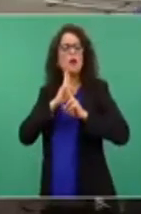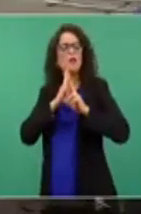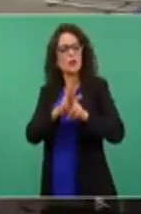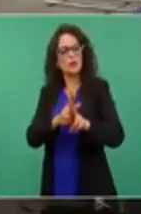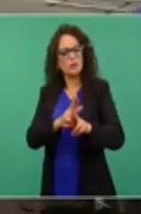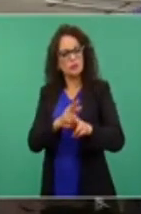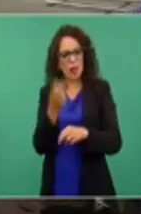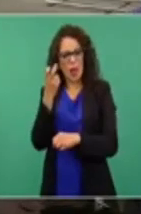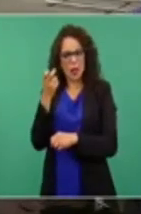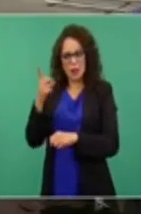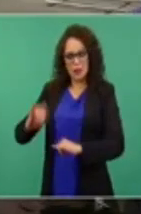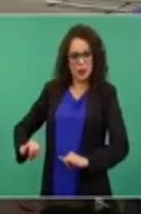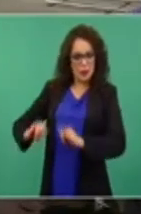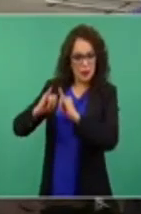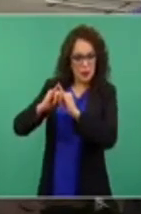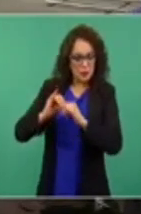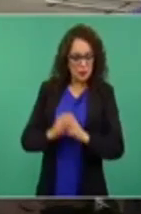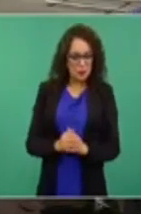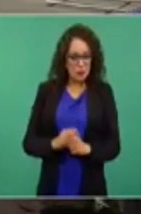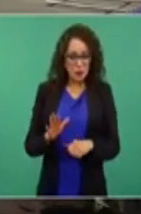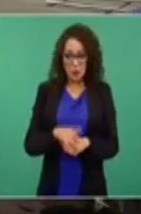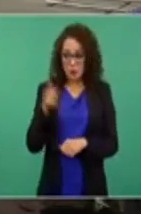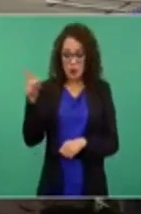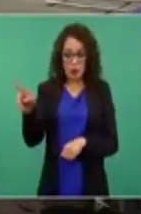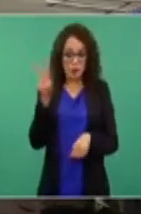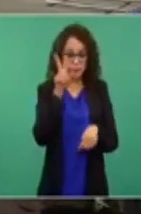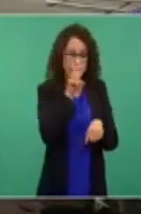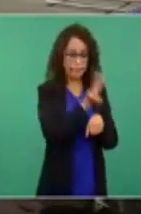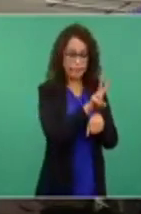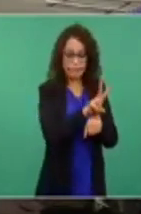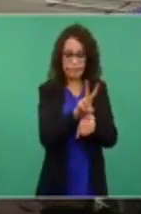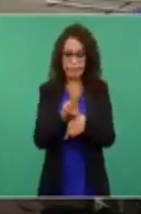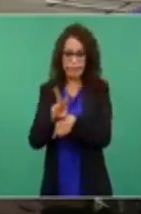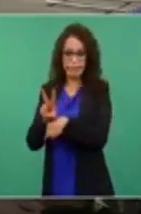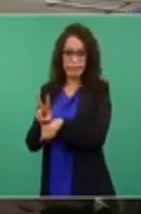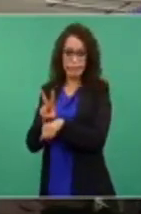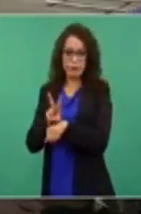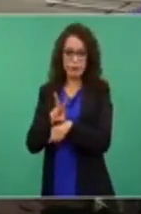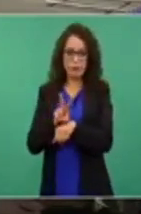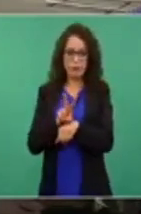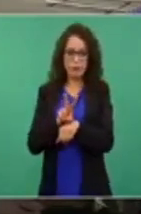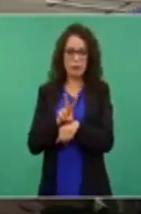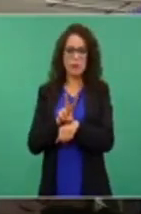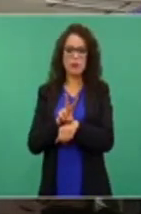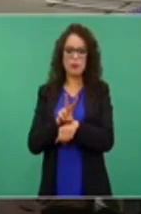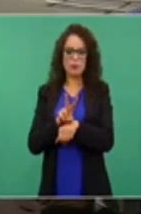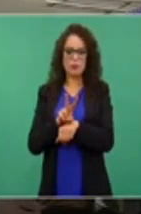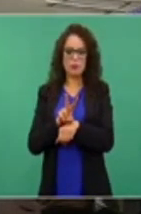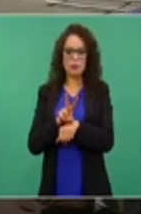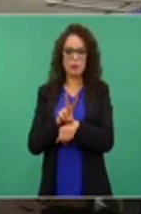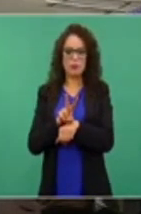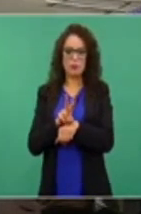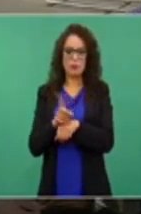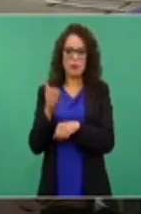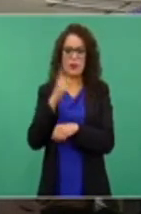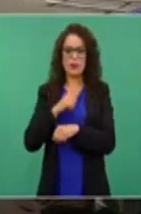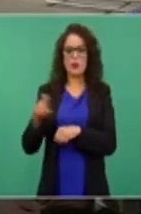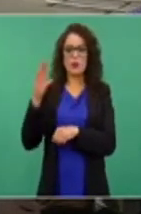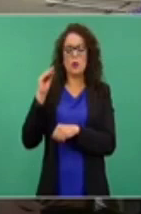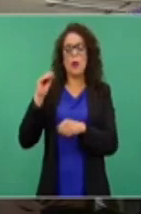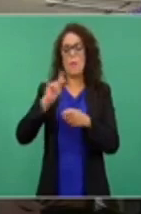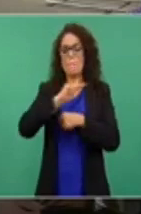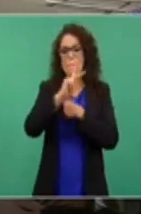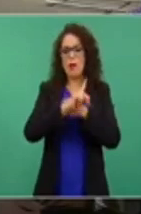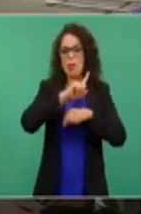organismo que supervisa a 190 países alrededor de la orbe y que por supuesto por